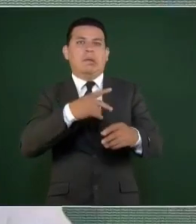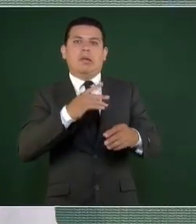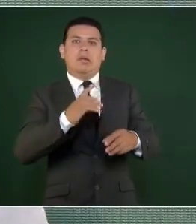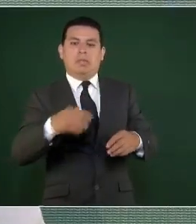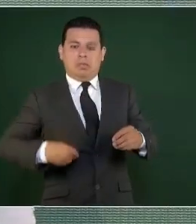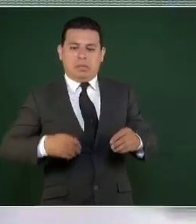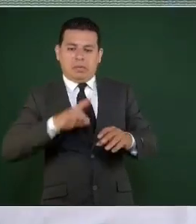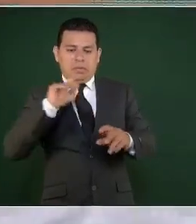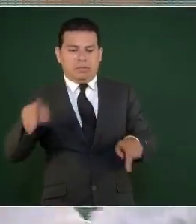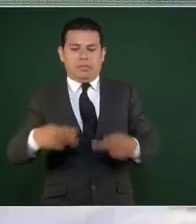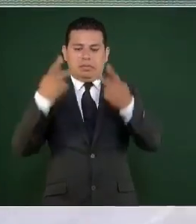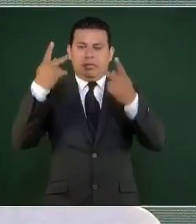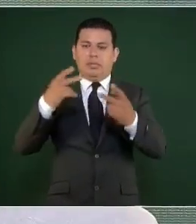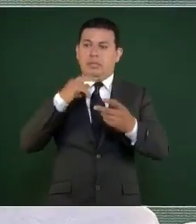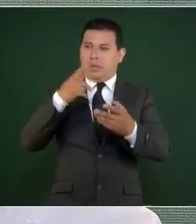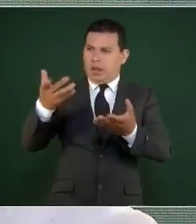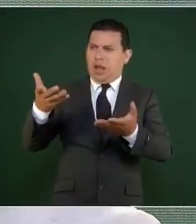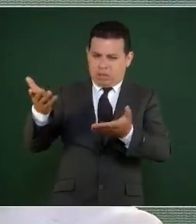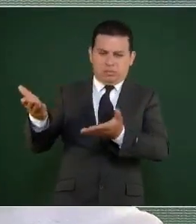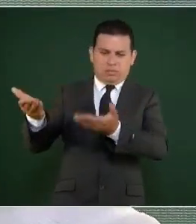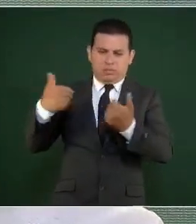Hagan ustedes la investigación para que no